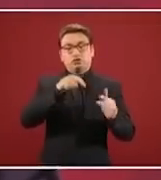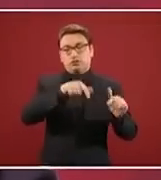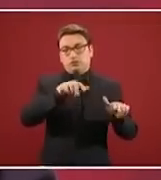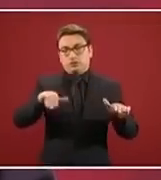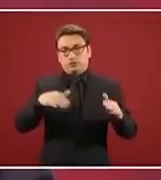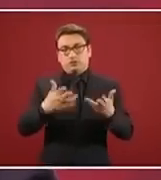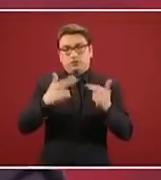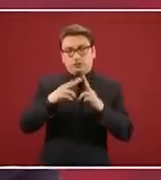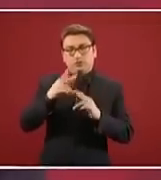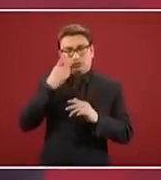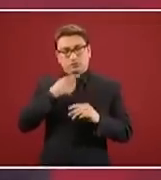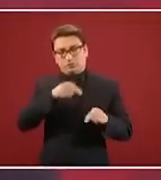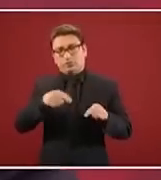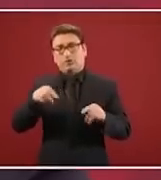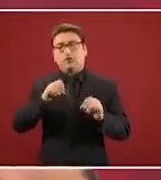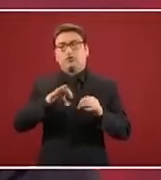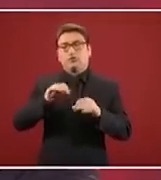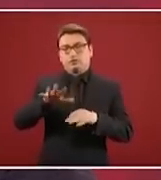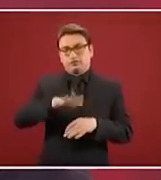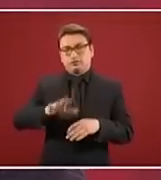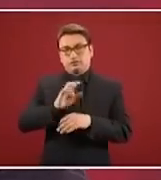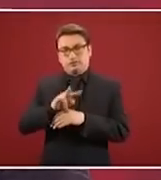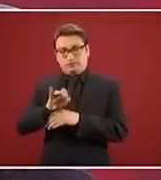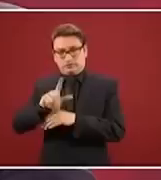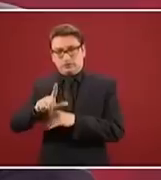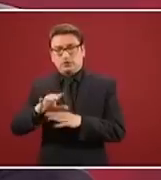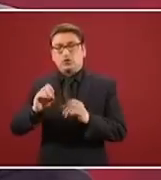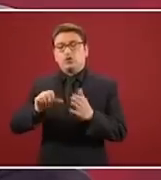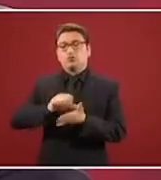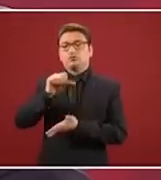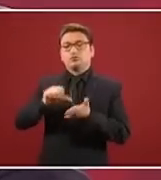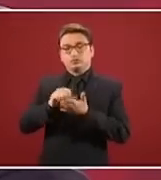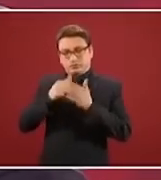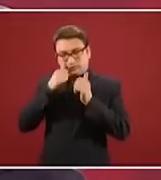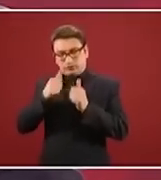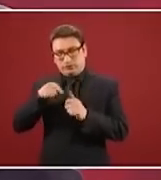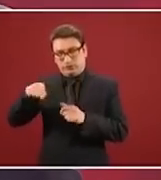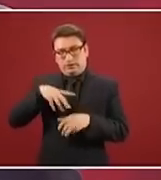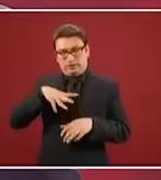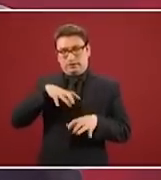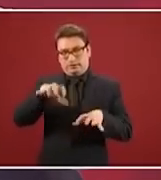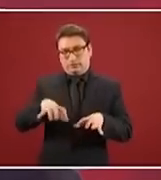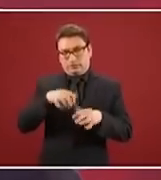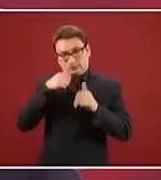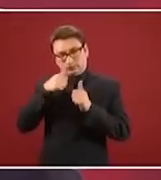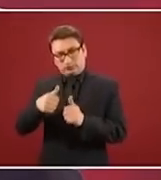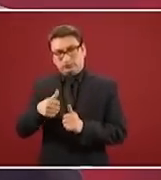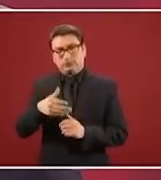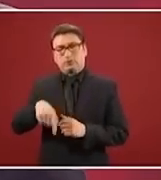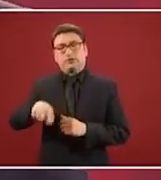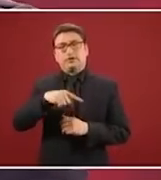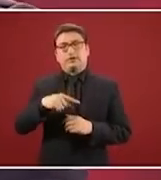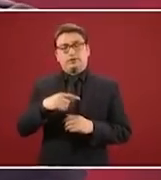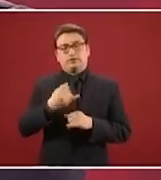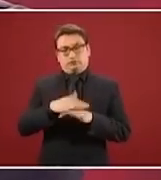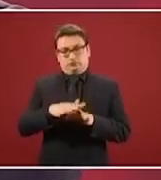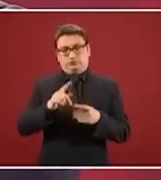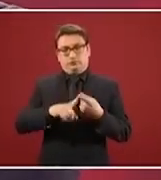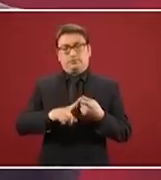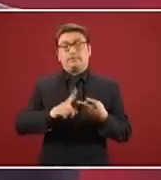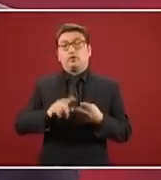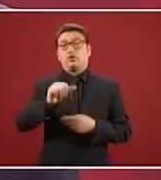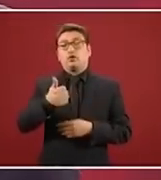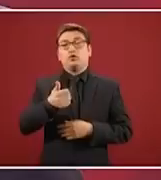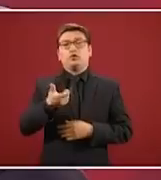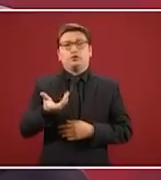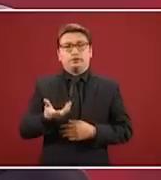las llamadas sociedad civil o de el centro integrador que nosotros tenemos ese es un dato importante segundo